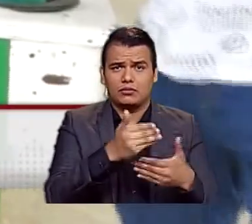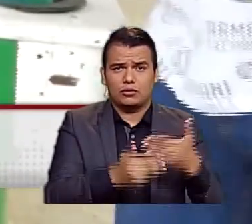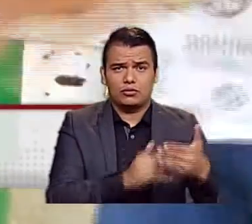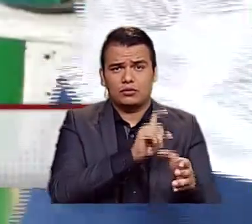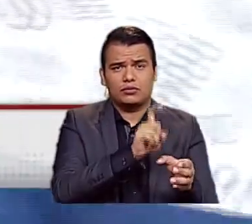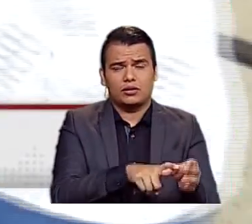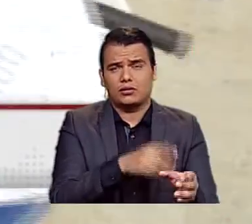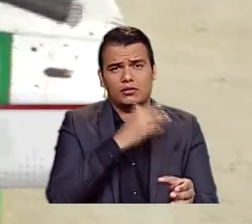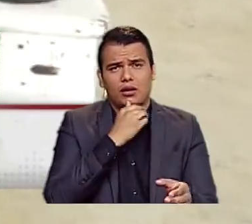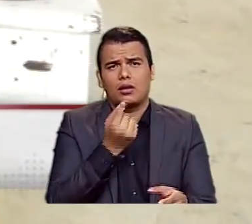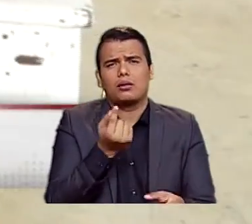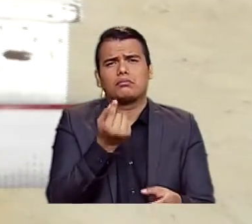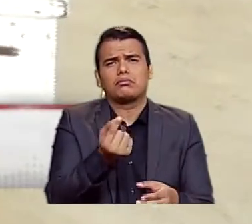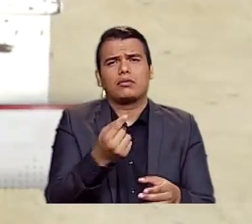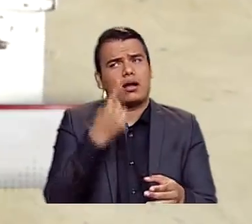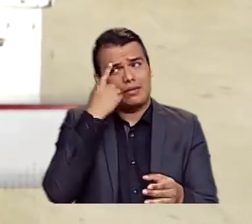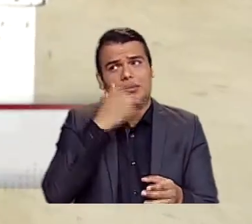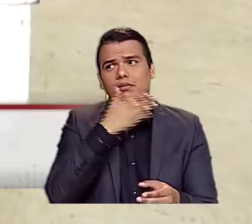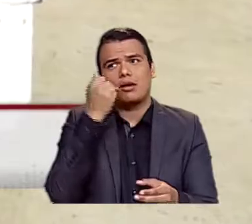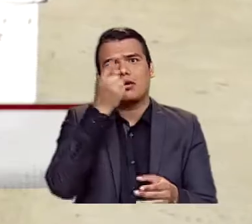han devuelto, muy poquitos.